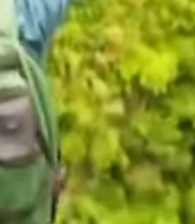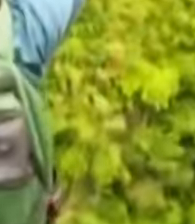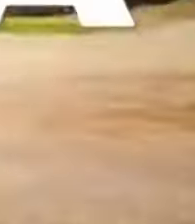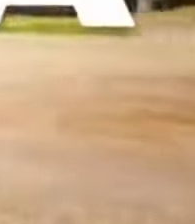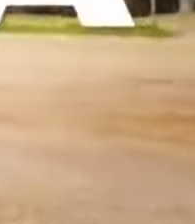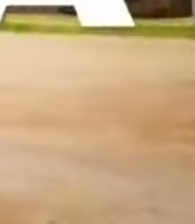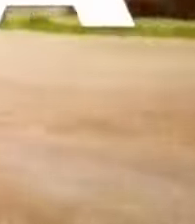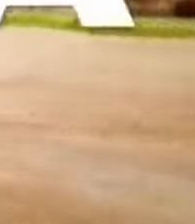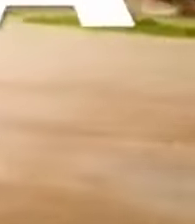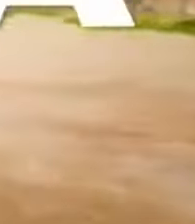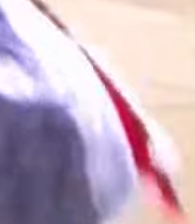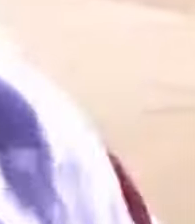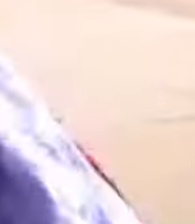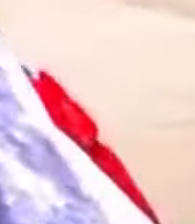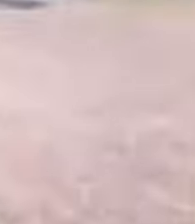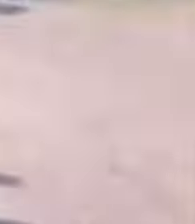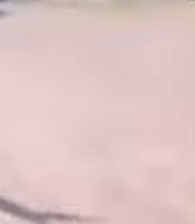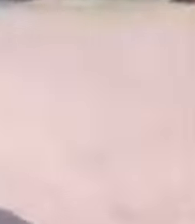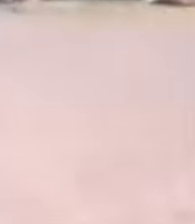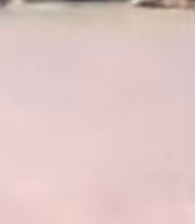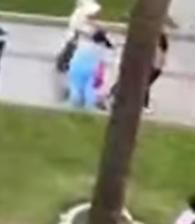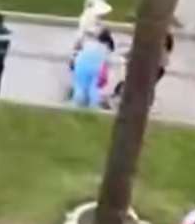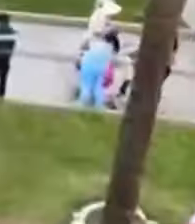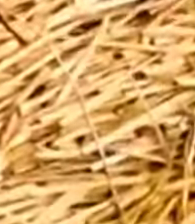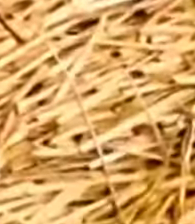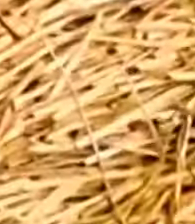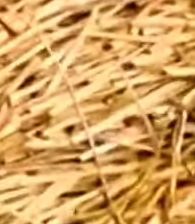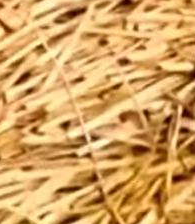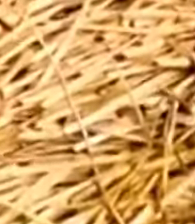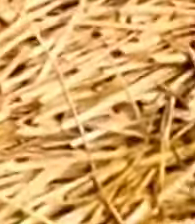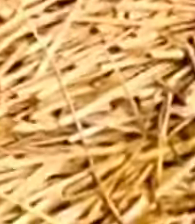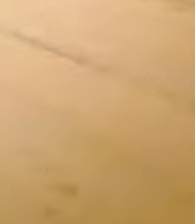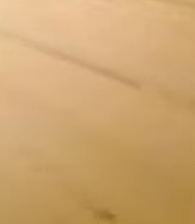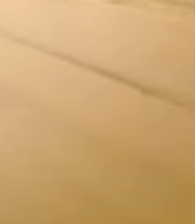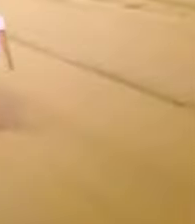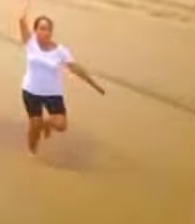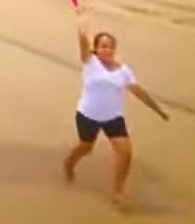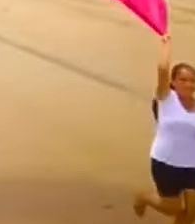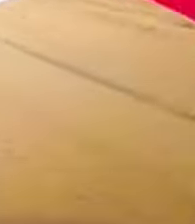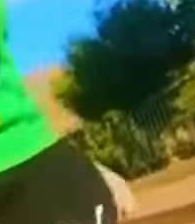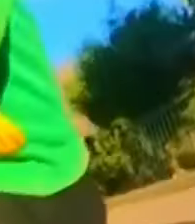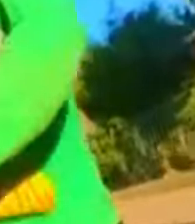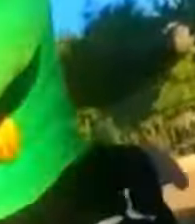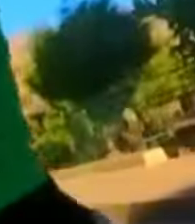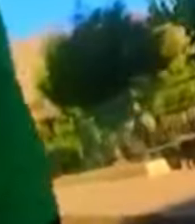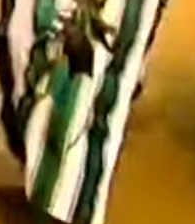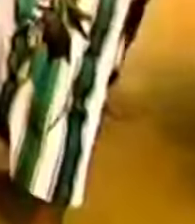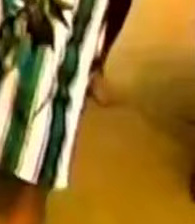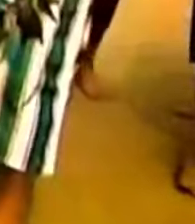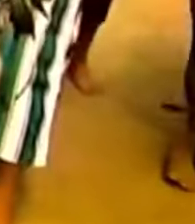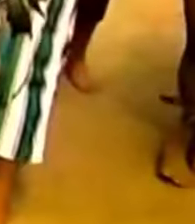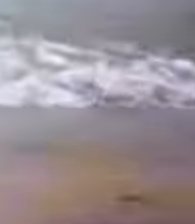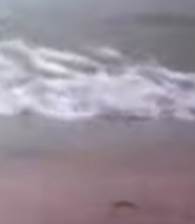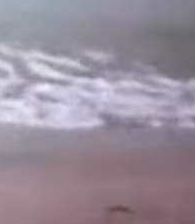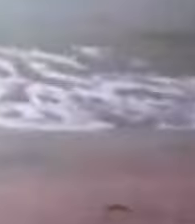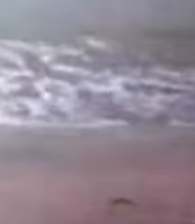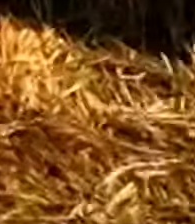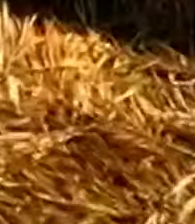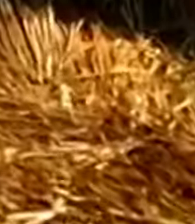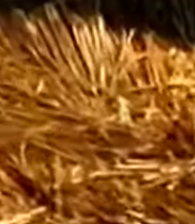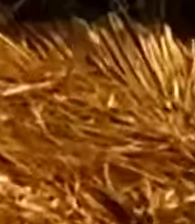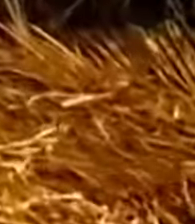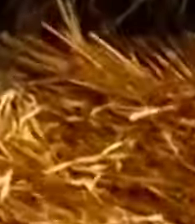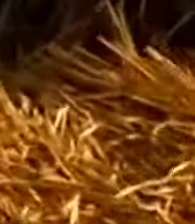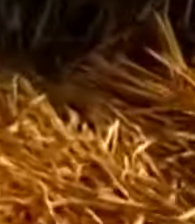educación y cultura, contribuyendo a su vez a la integración de todos los peruanos y peruanas. Acorde con